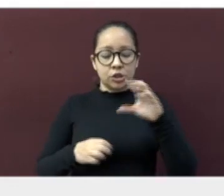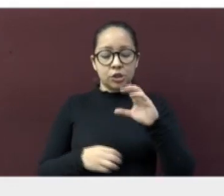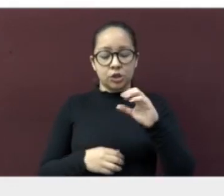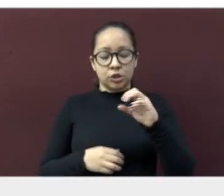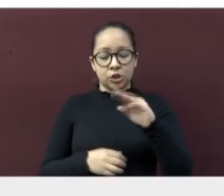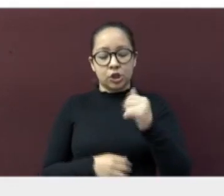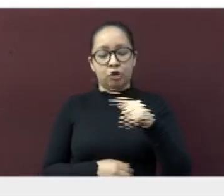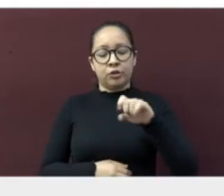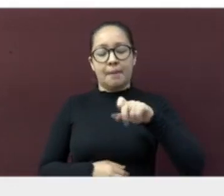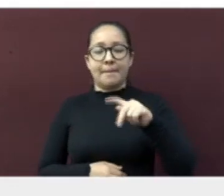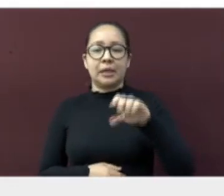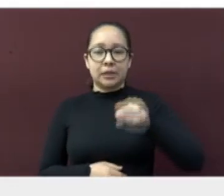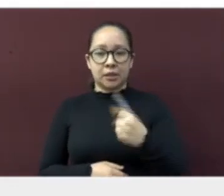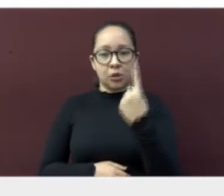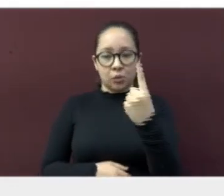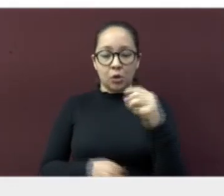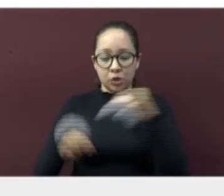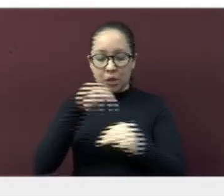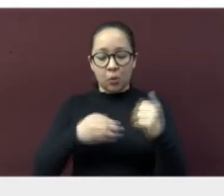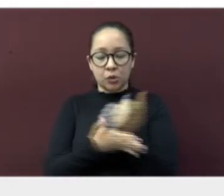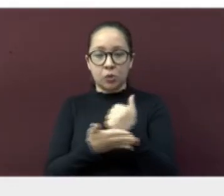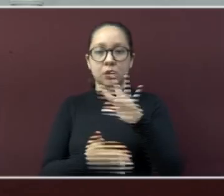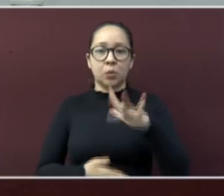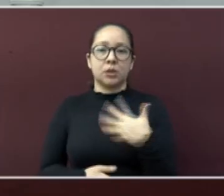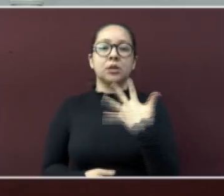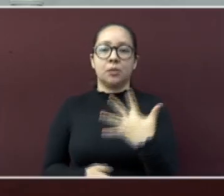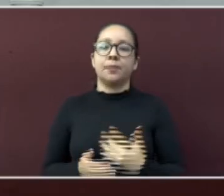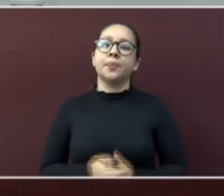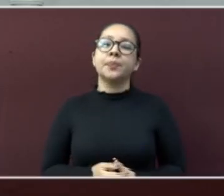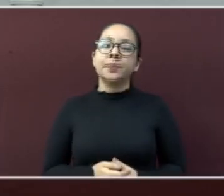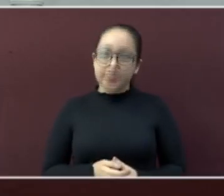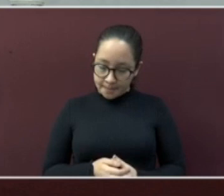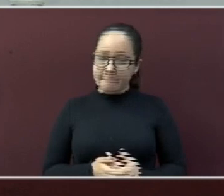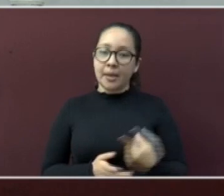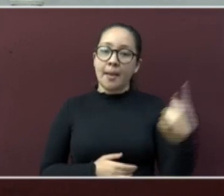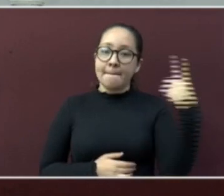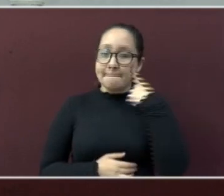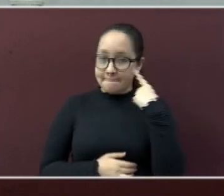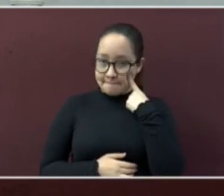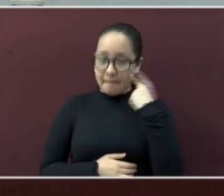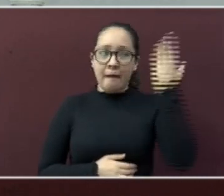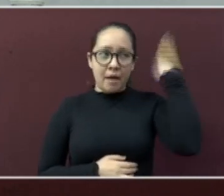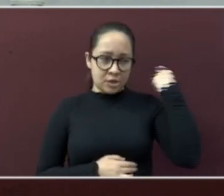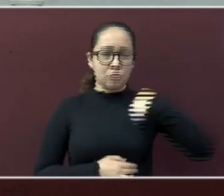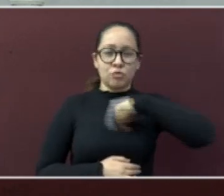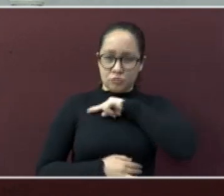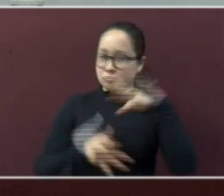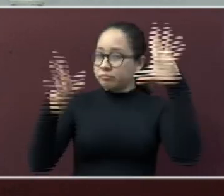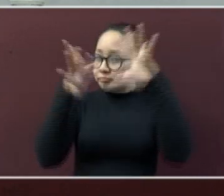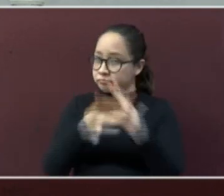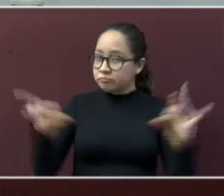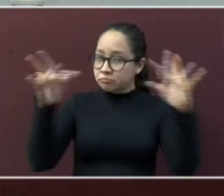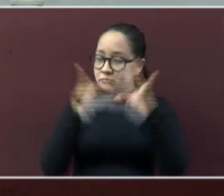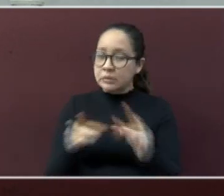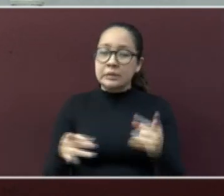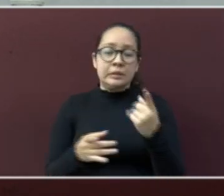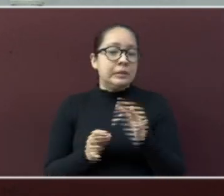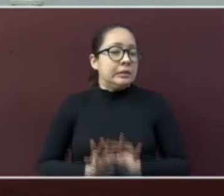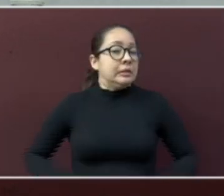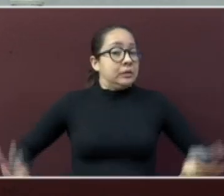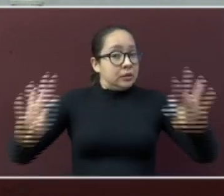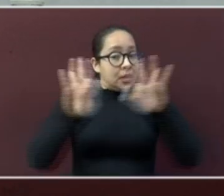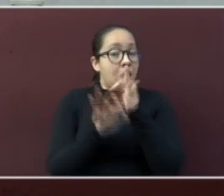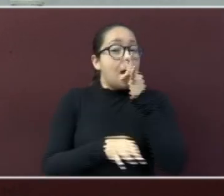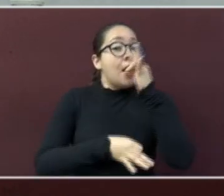cerro azul 55 ahora bien hemos estado reiterando ya que es muy importante que lo tomen en